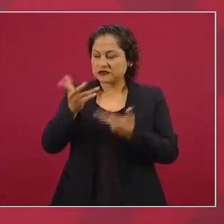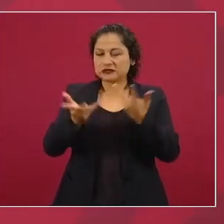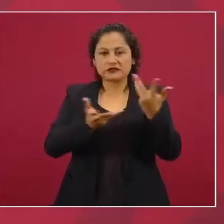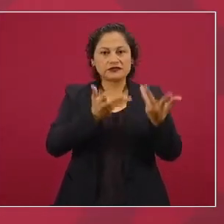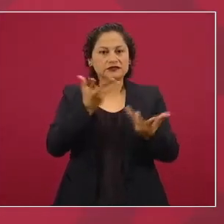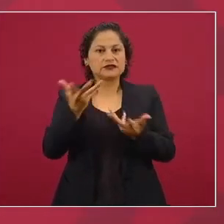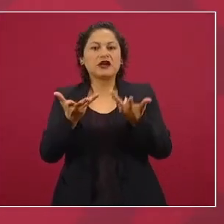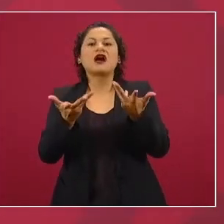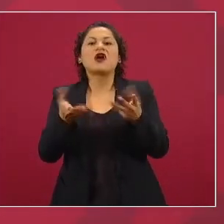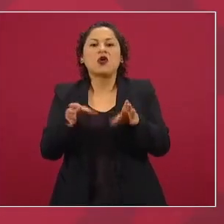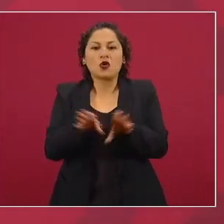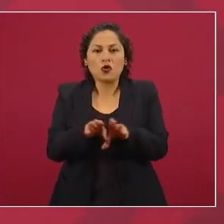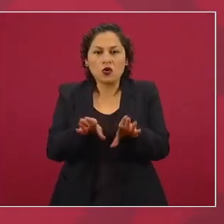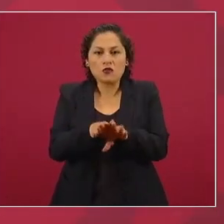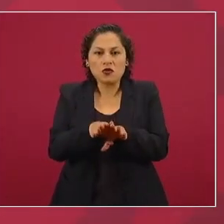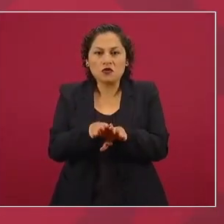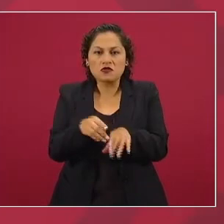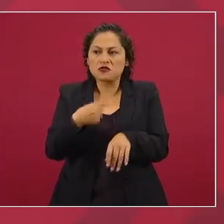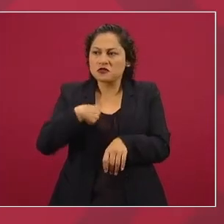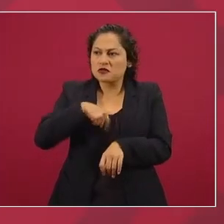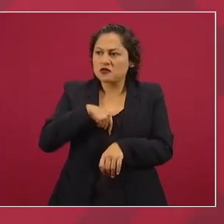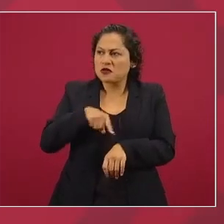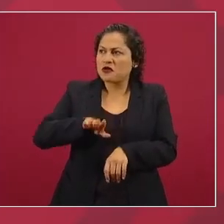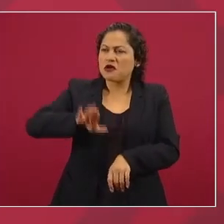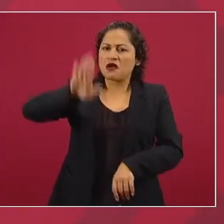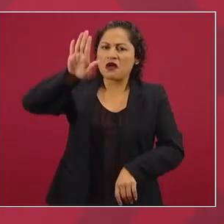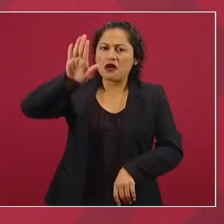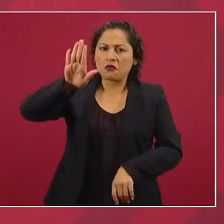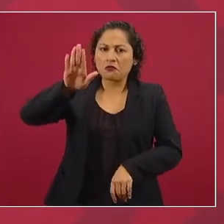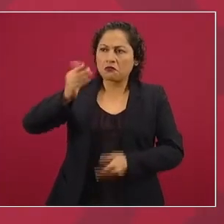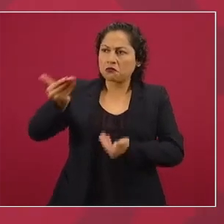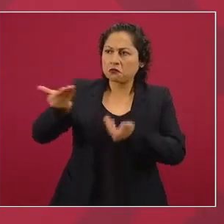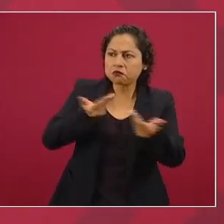porque no había derecho de réplica.